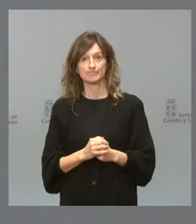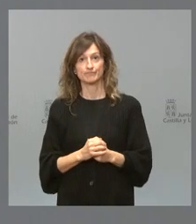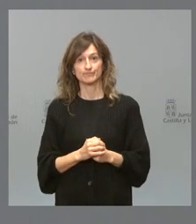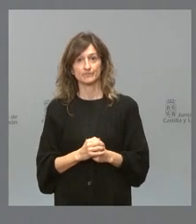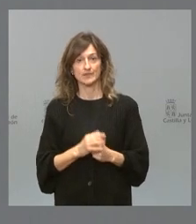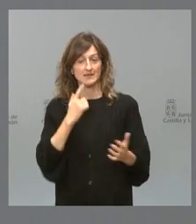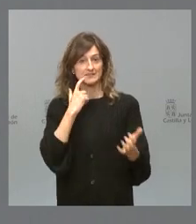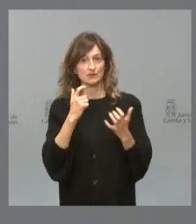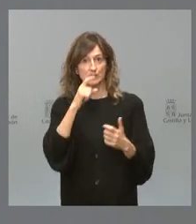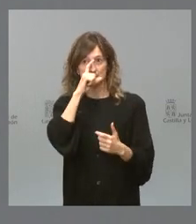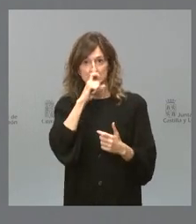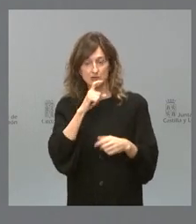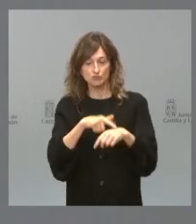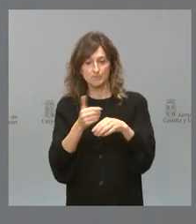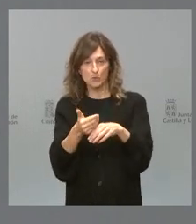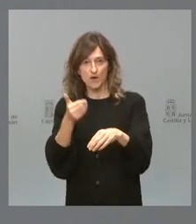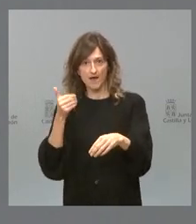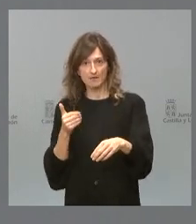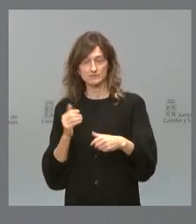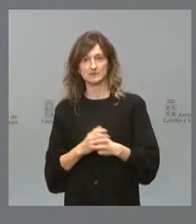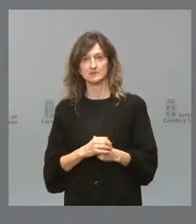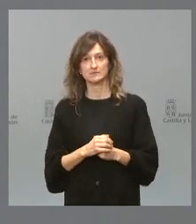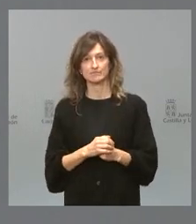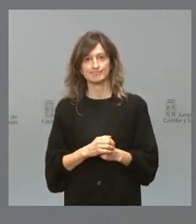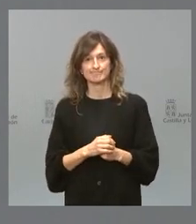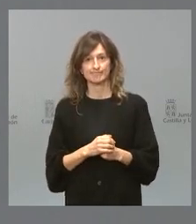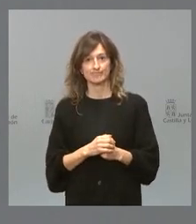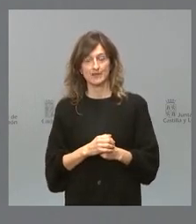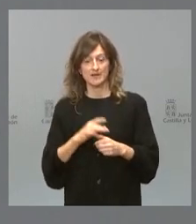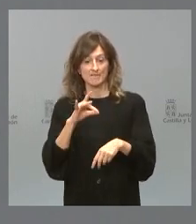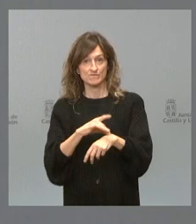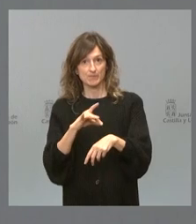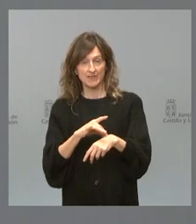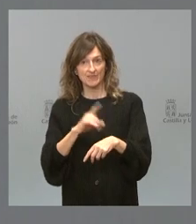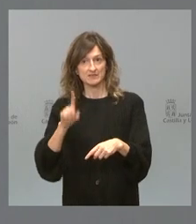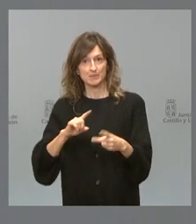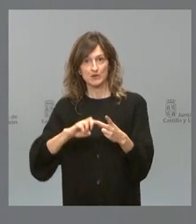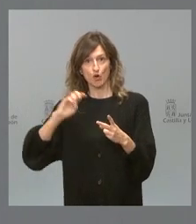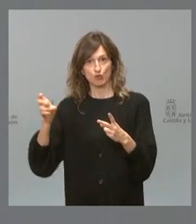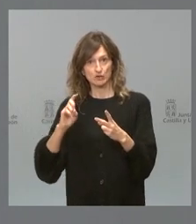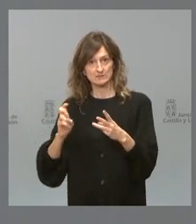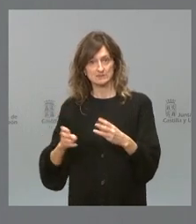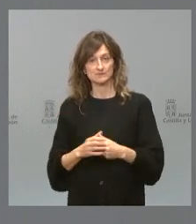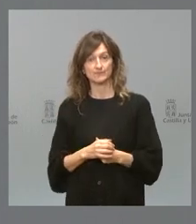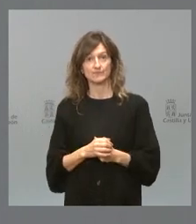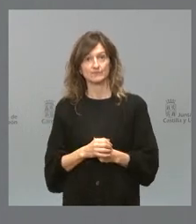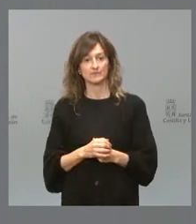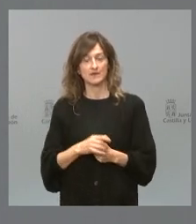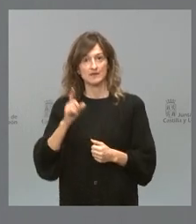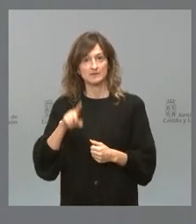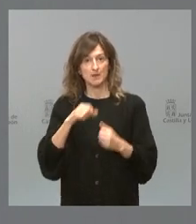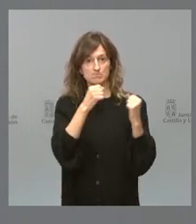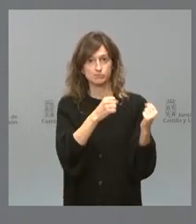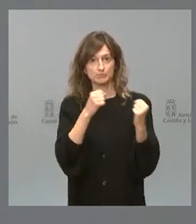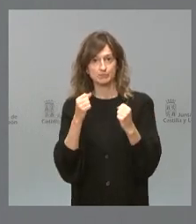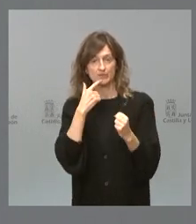este año se ha adelantado en el tiempo esta enfermedad y otras también se estima por parte de algunos expertos